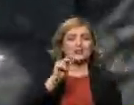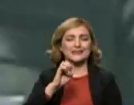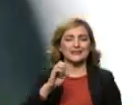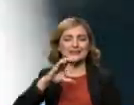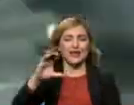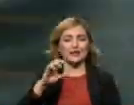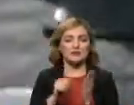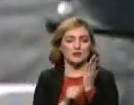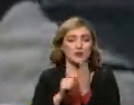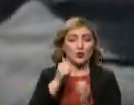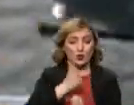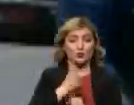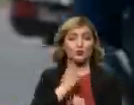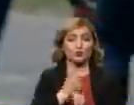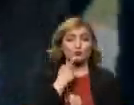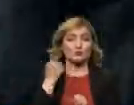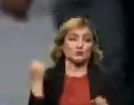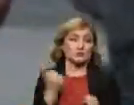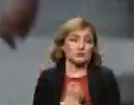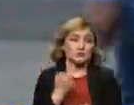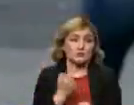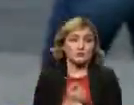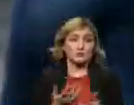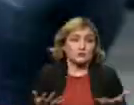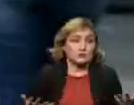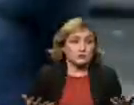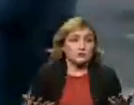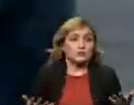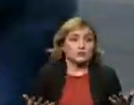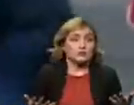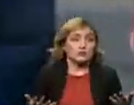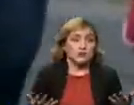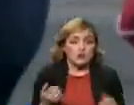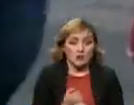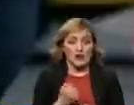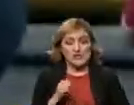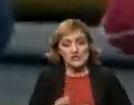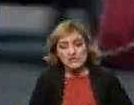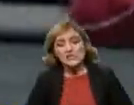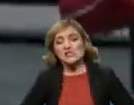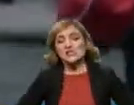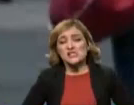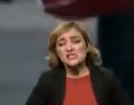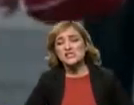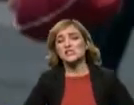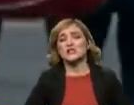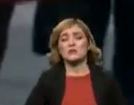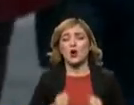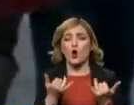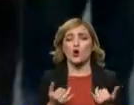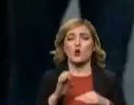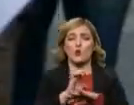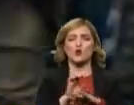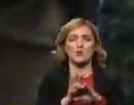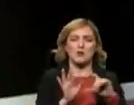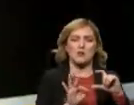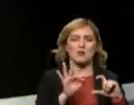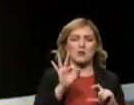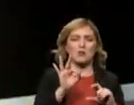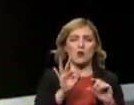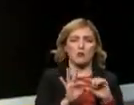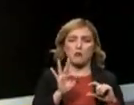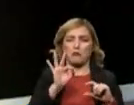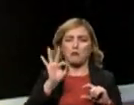se está laborando en el camino adecuado y que actualmente en el Ecuador las cifras de empleo están en